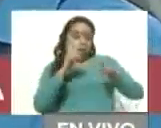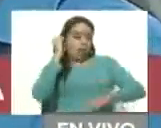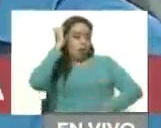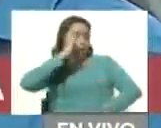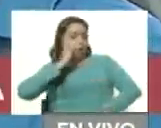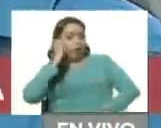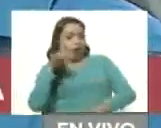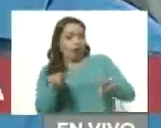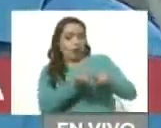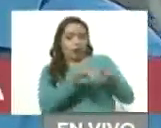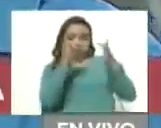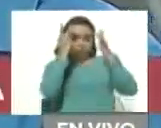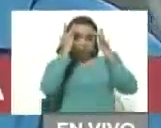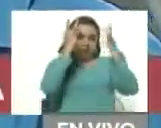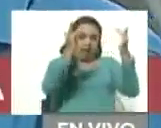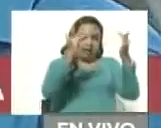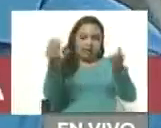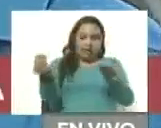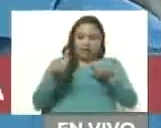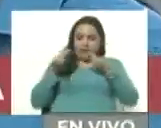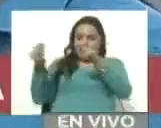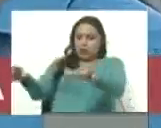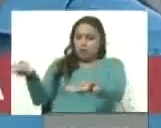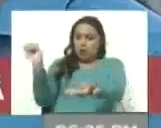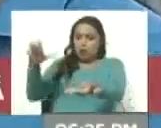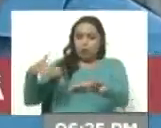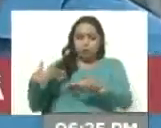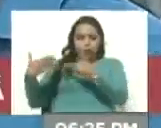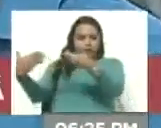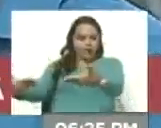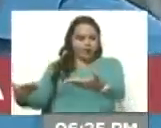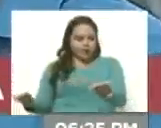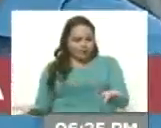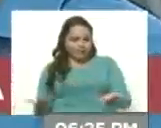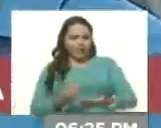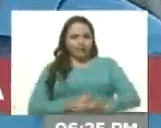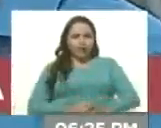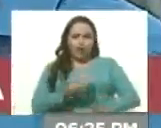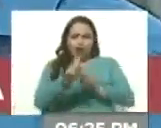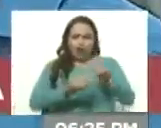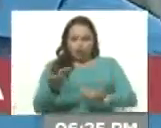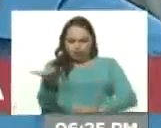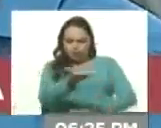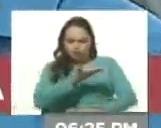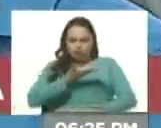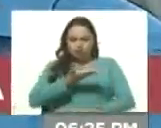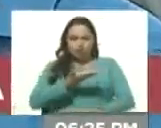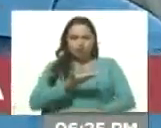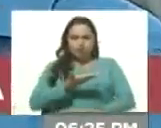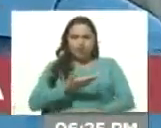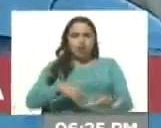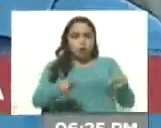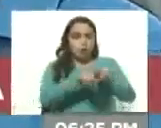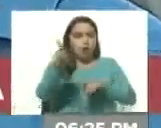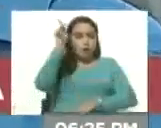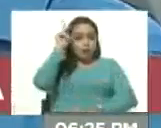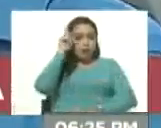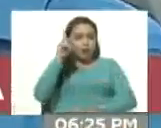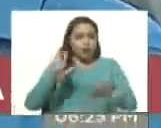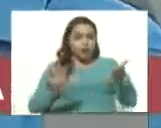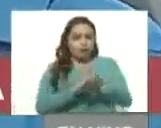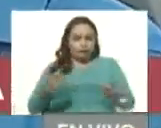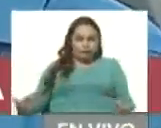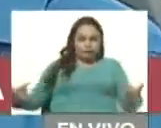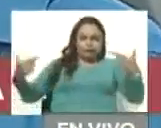el portador de la luz del progreso así como hacen ustedes por ejemplo en perú para lo que es esta confrontación